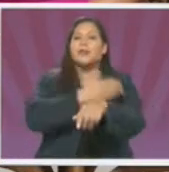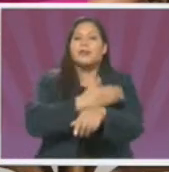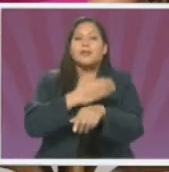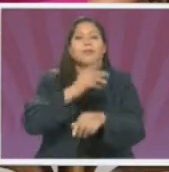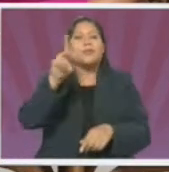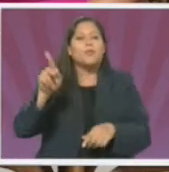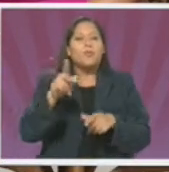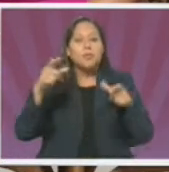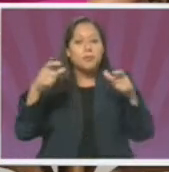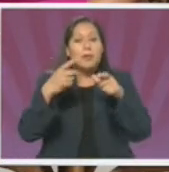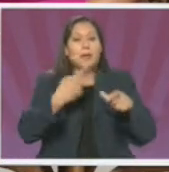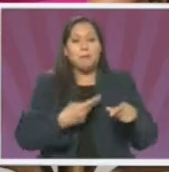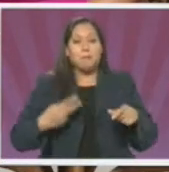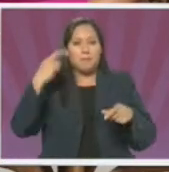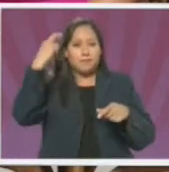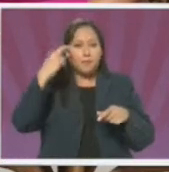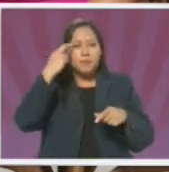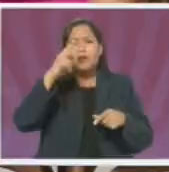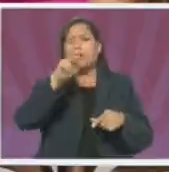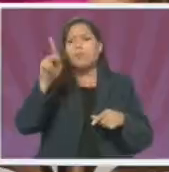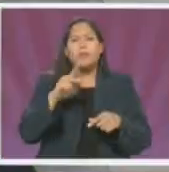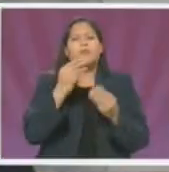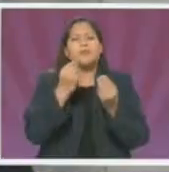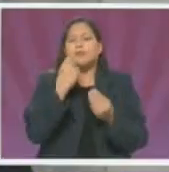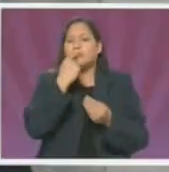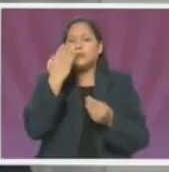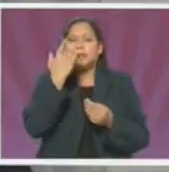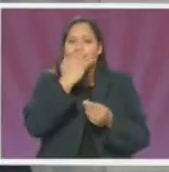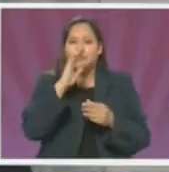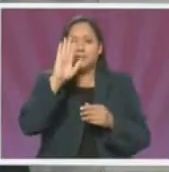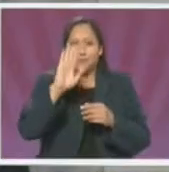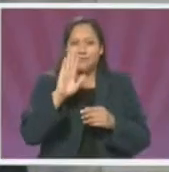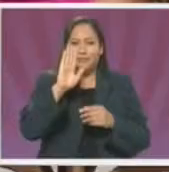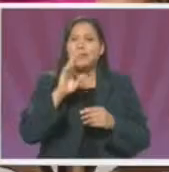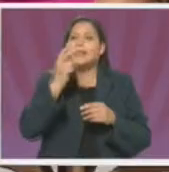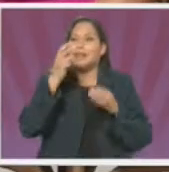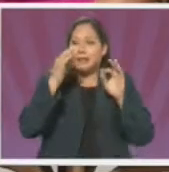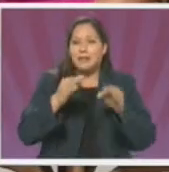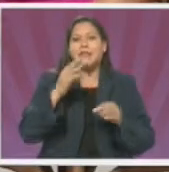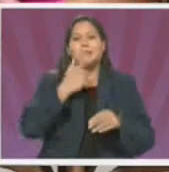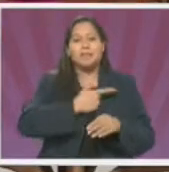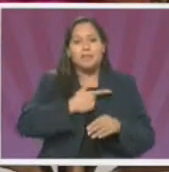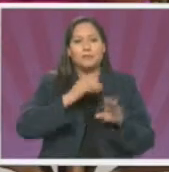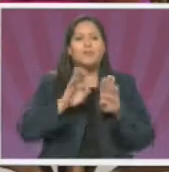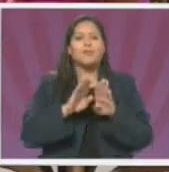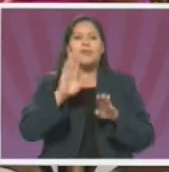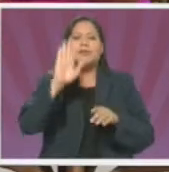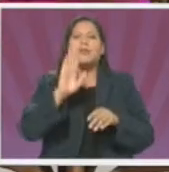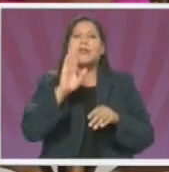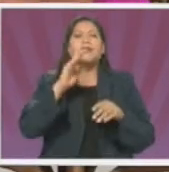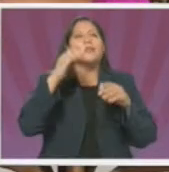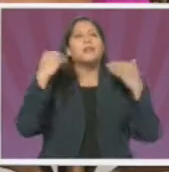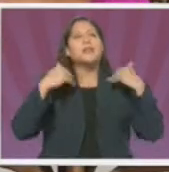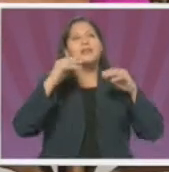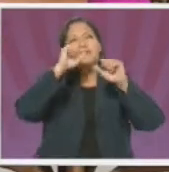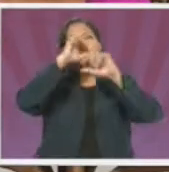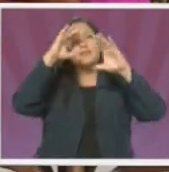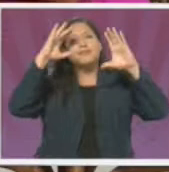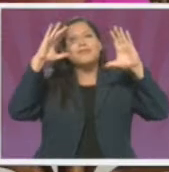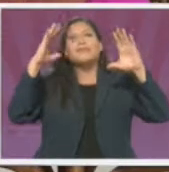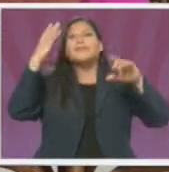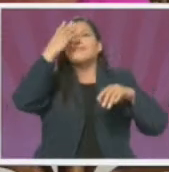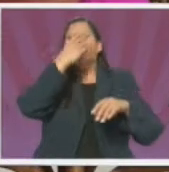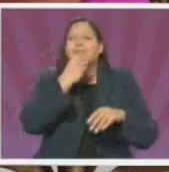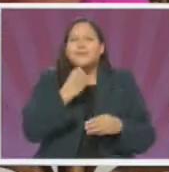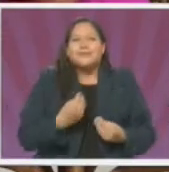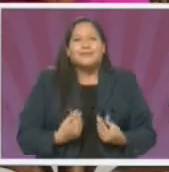un pueblo virreinal, un pueblo con muchísimo sabor. ¿Cómo ves, Paola? Excelente, de verdad me encanta porque le pones sabor a esos paseos virtuales que de